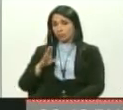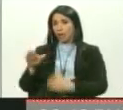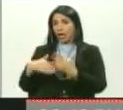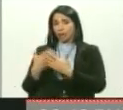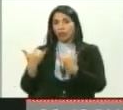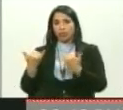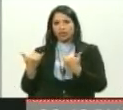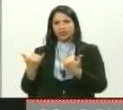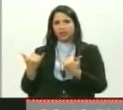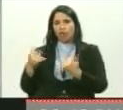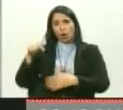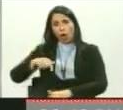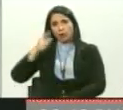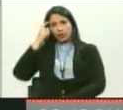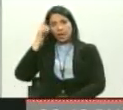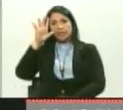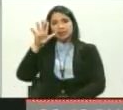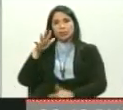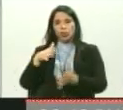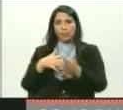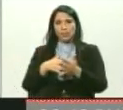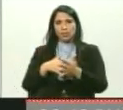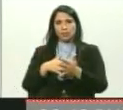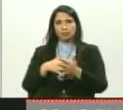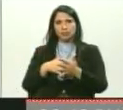día de hoy